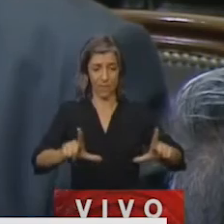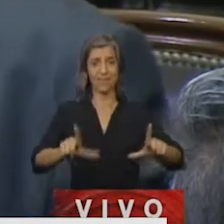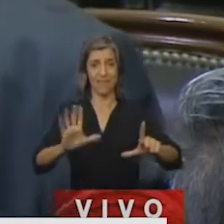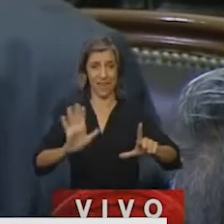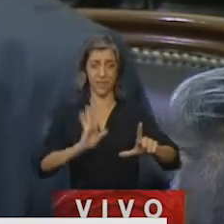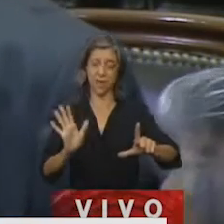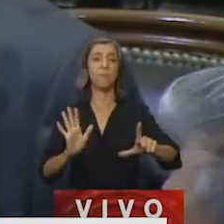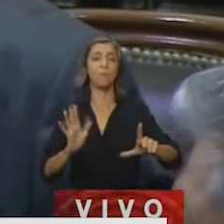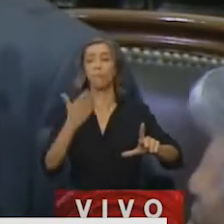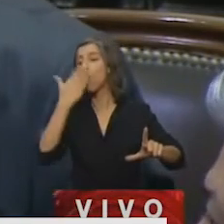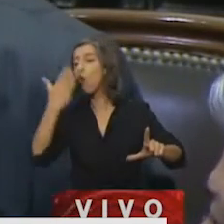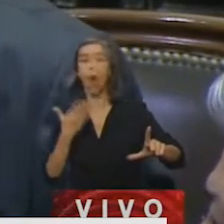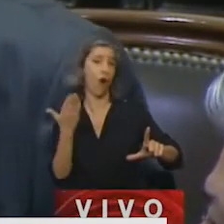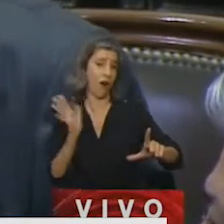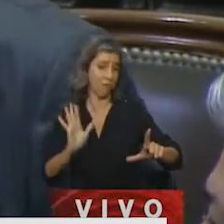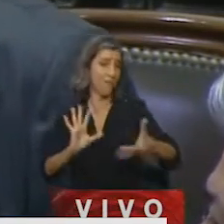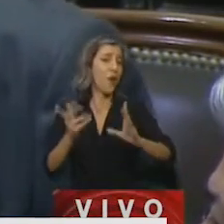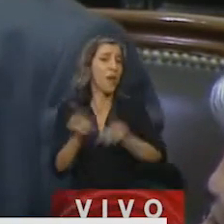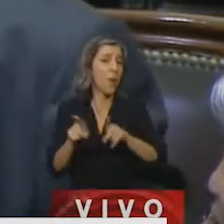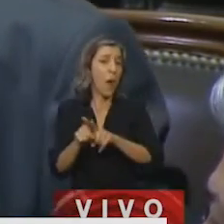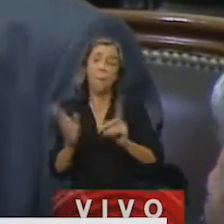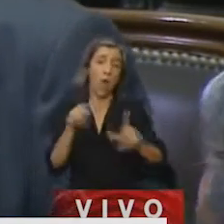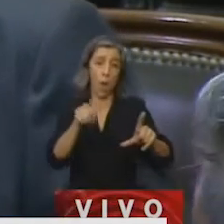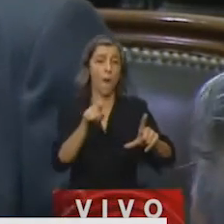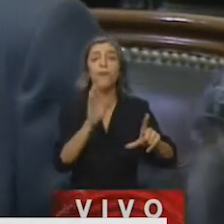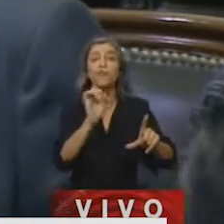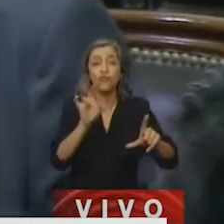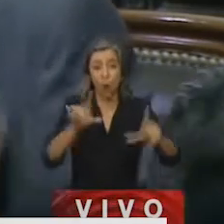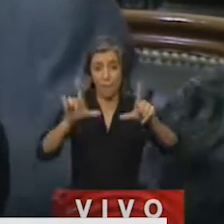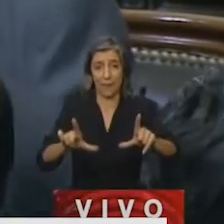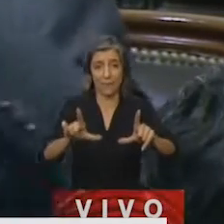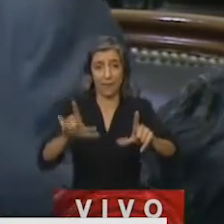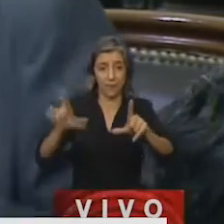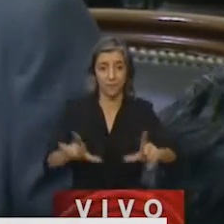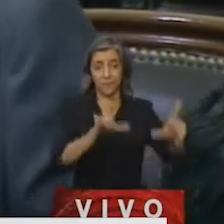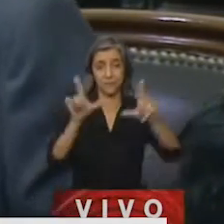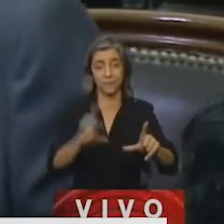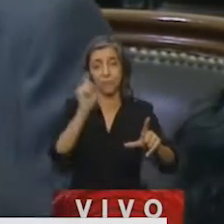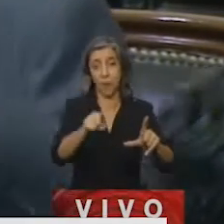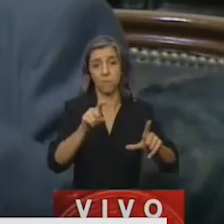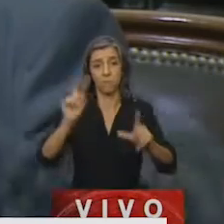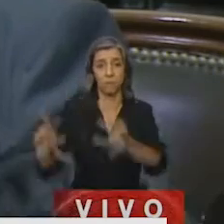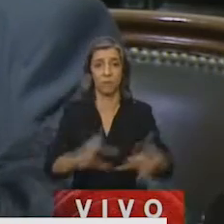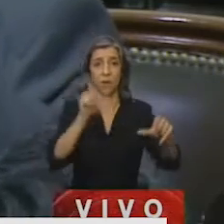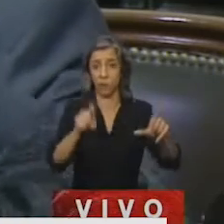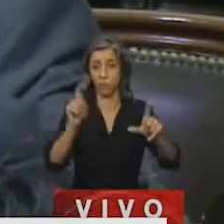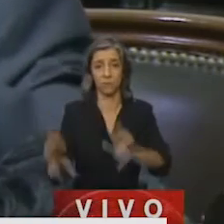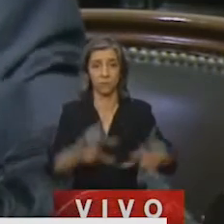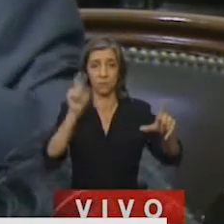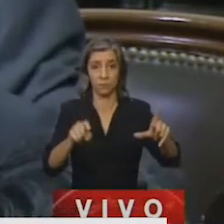hoja, elige a sus candidatos en esas pantallas que se van sucediendo y se imprime el voto en esa,